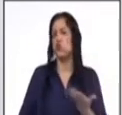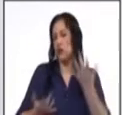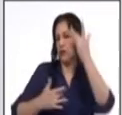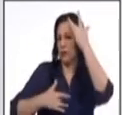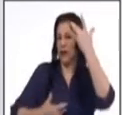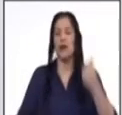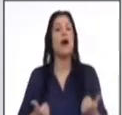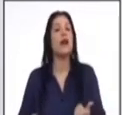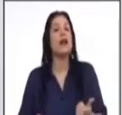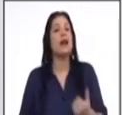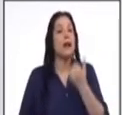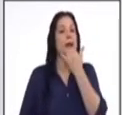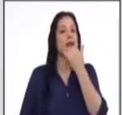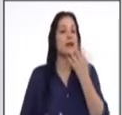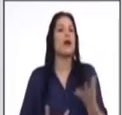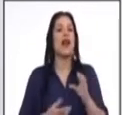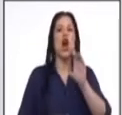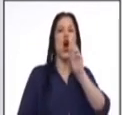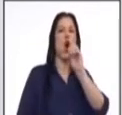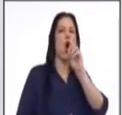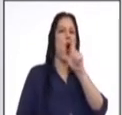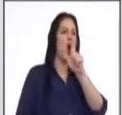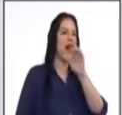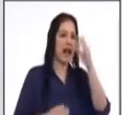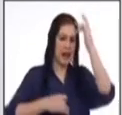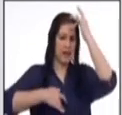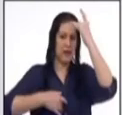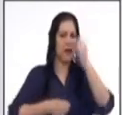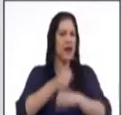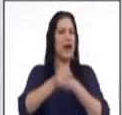que impuso la epidemia del cólera en el año